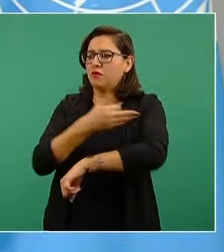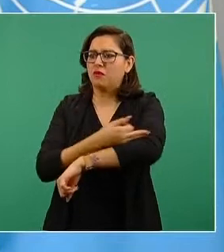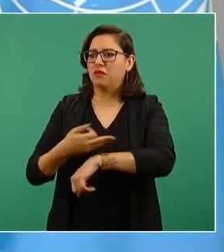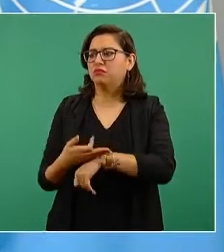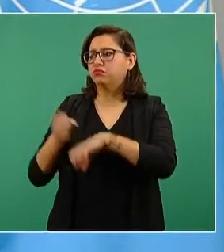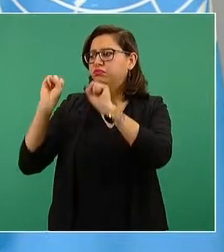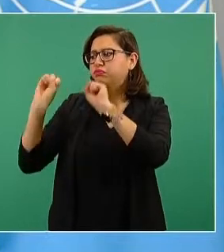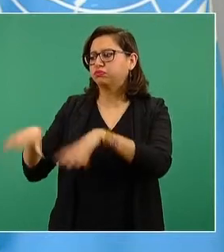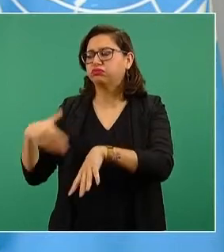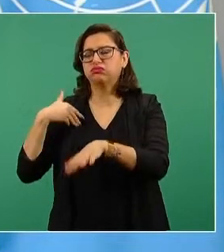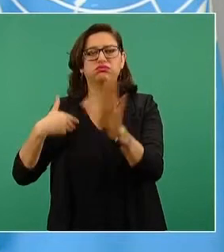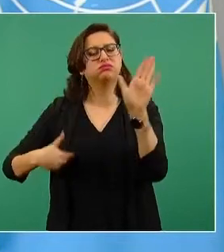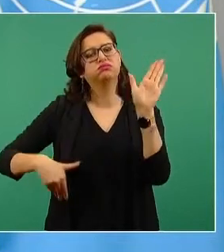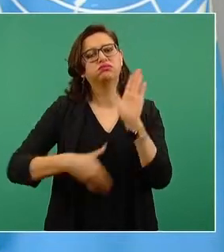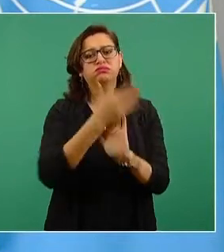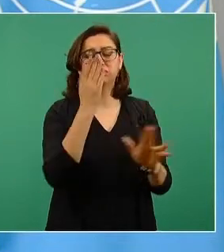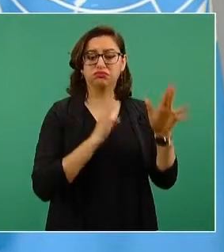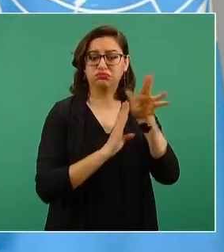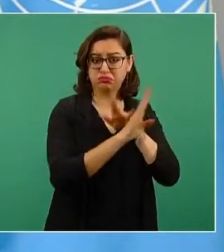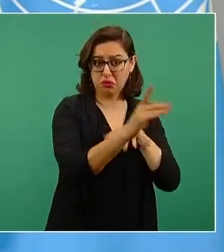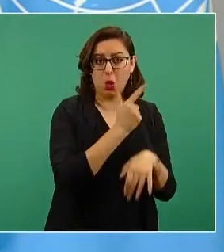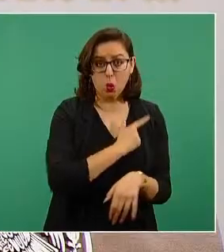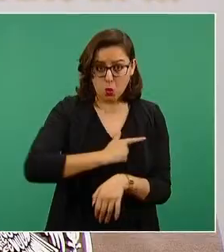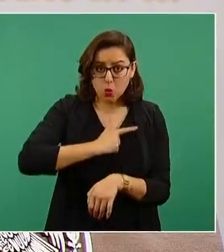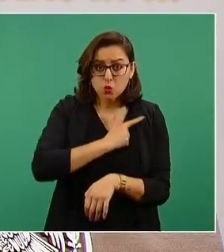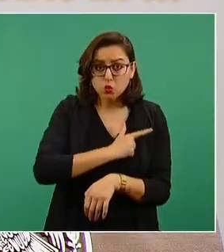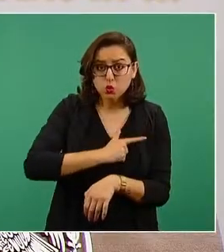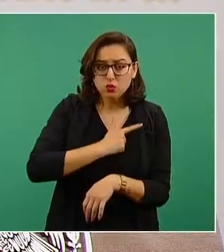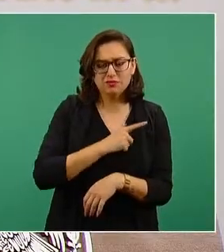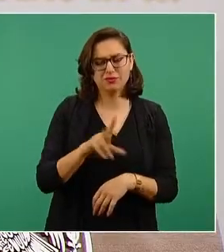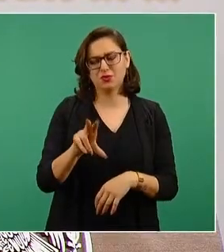por gusto, lo hace por necesidad.